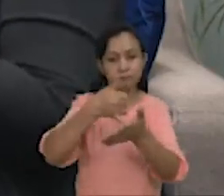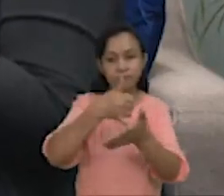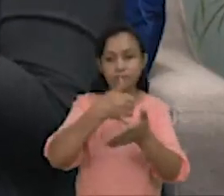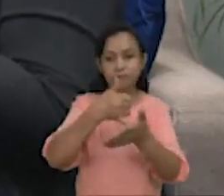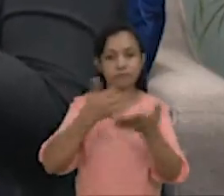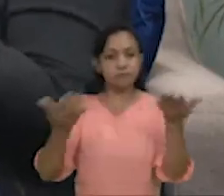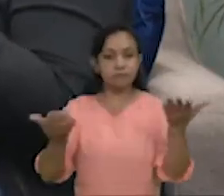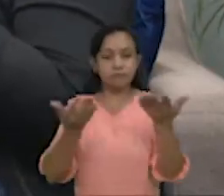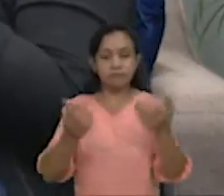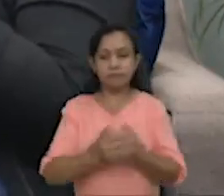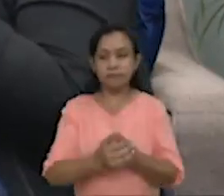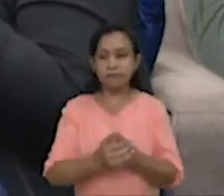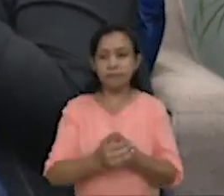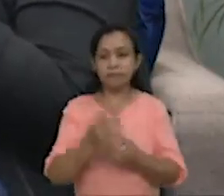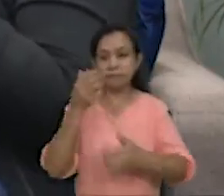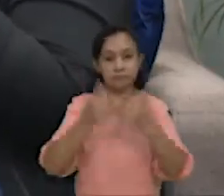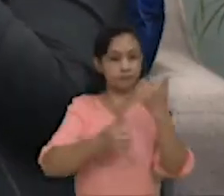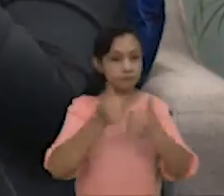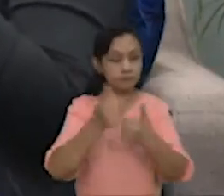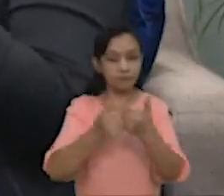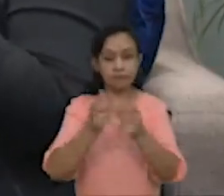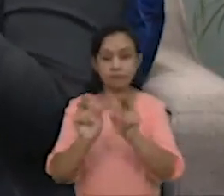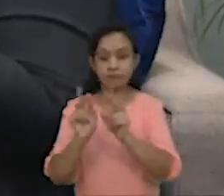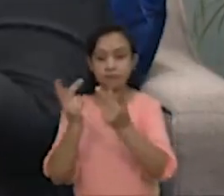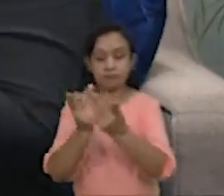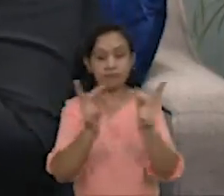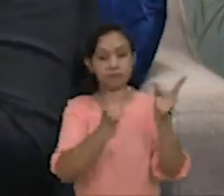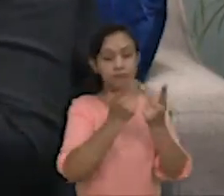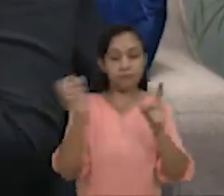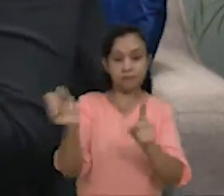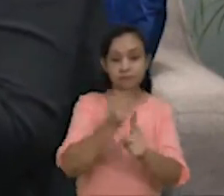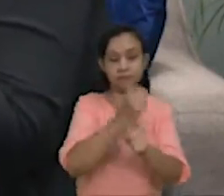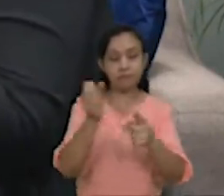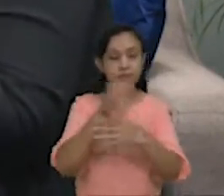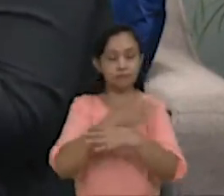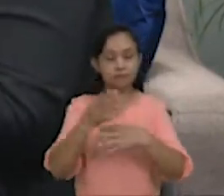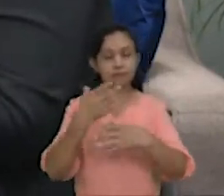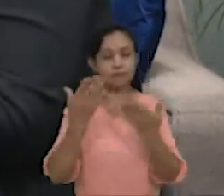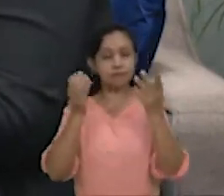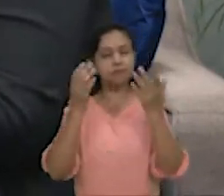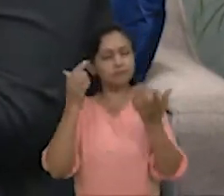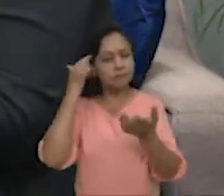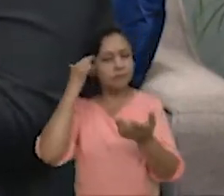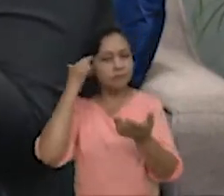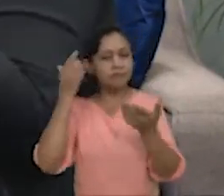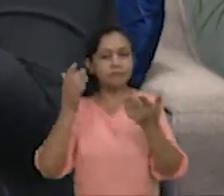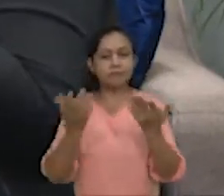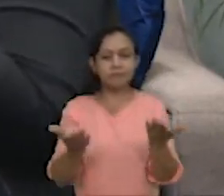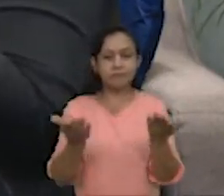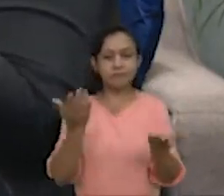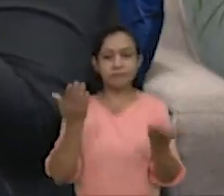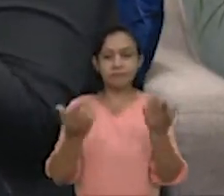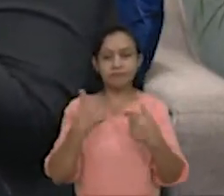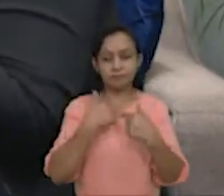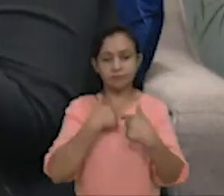debilidades, con los problemas de la población, con la violencia, etcétera. Y obviamente yo